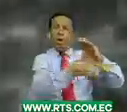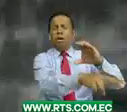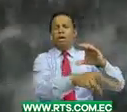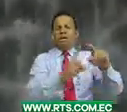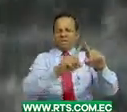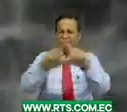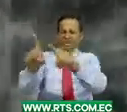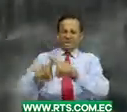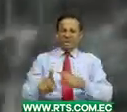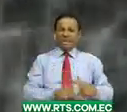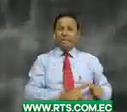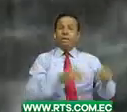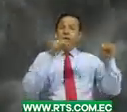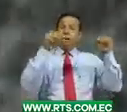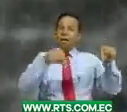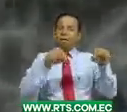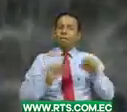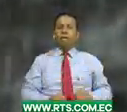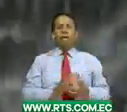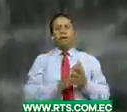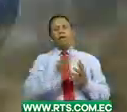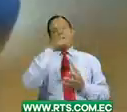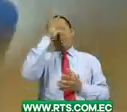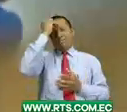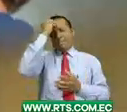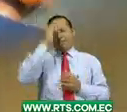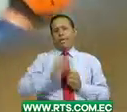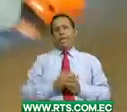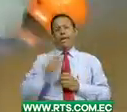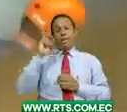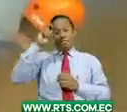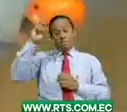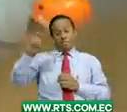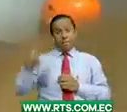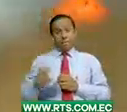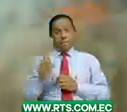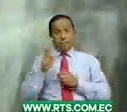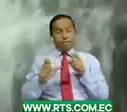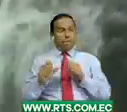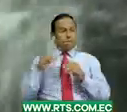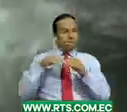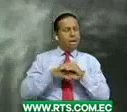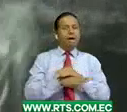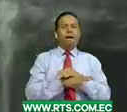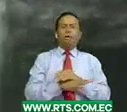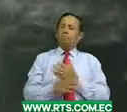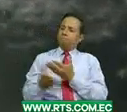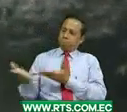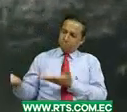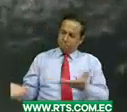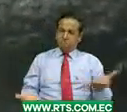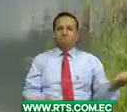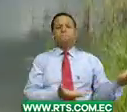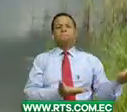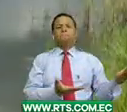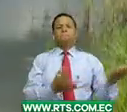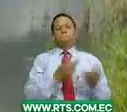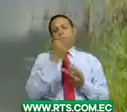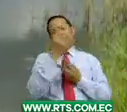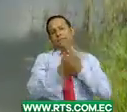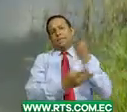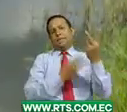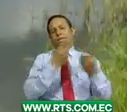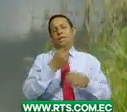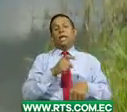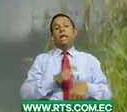petrificaciones son parte de la experiencia que Loreto le ofrece al turista. Así que no dude más y visite este rincón del país, que está